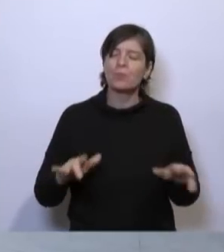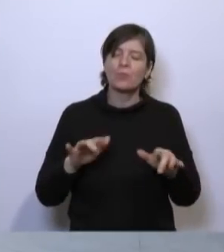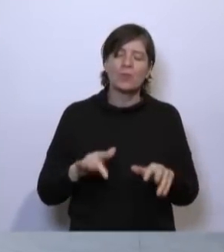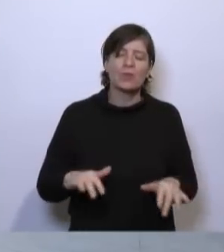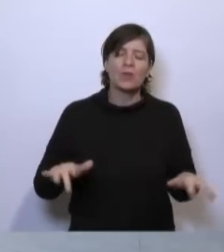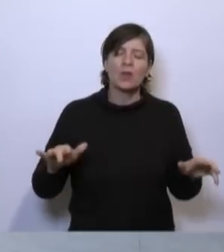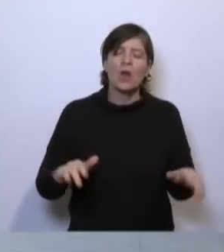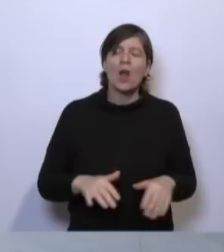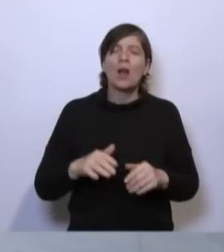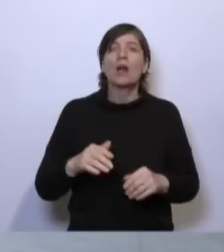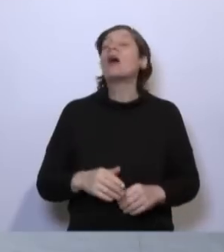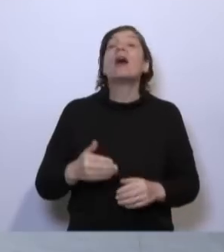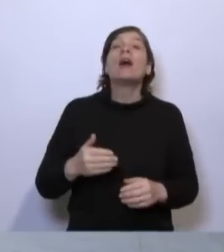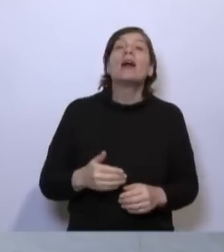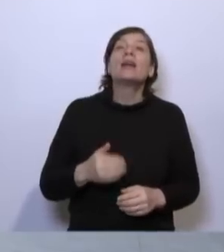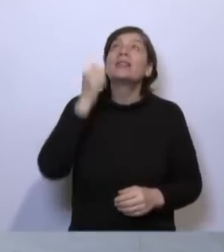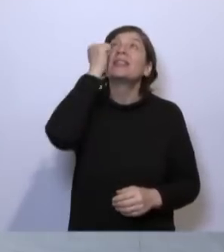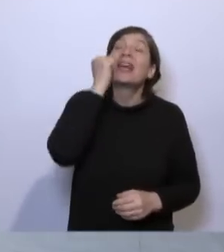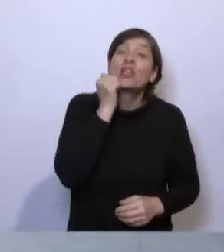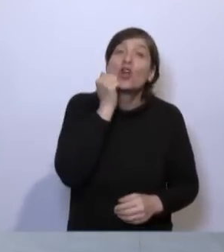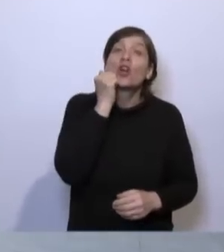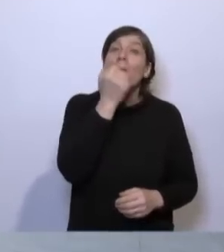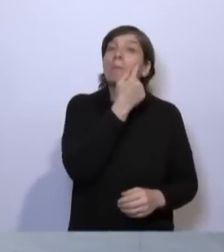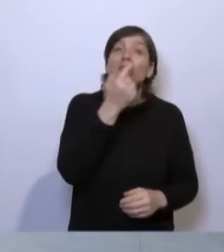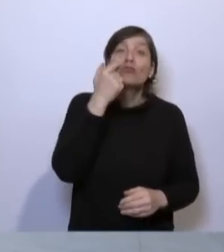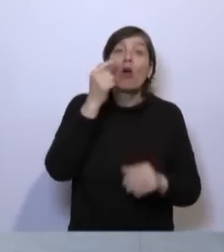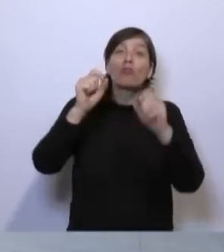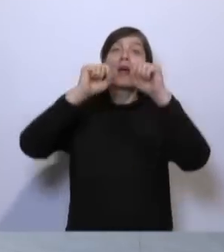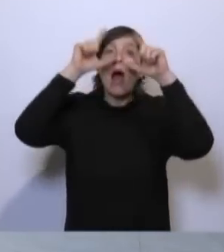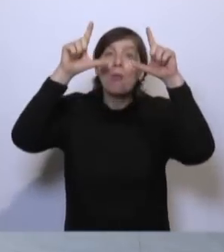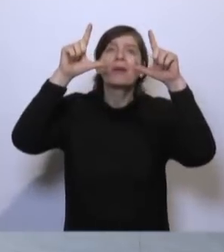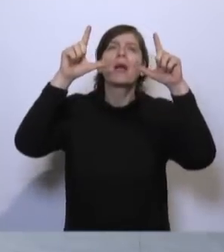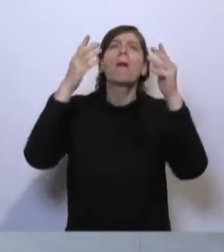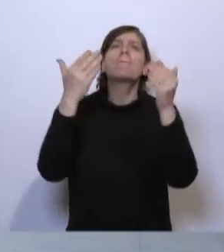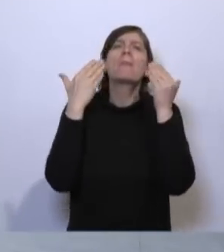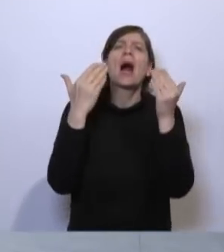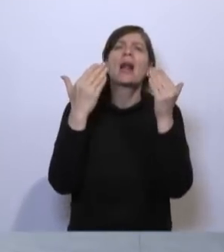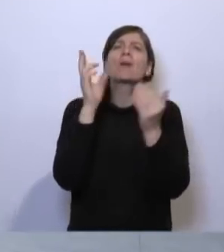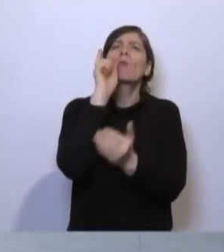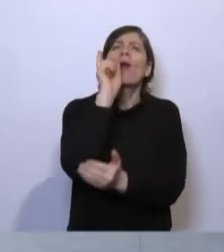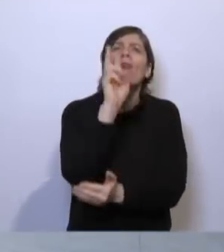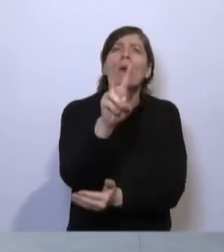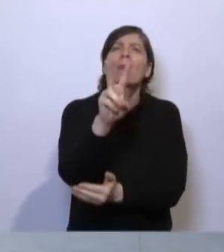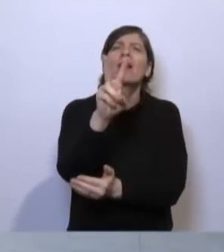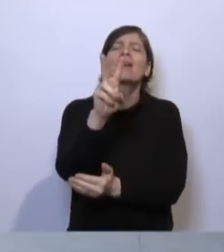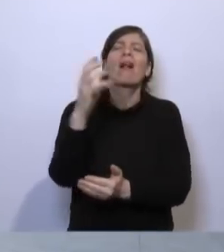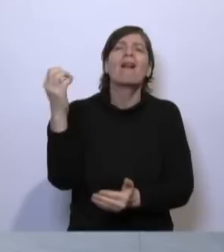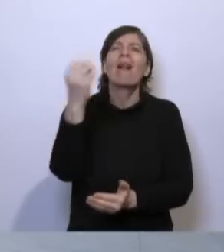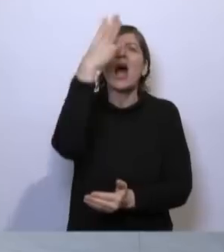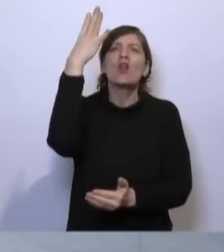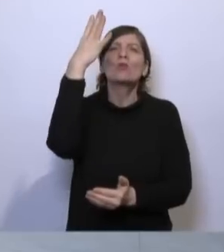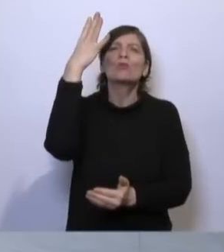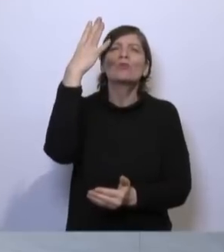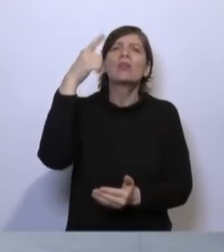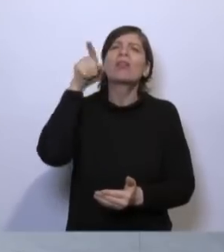Abre mis ojos, Señor, para que vea la luz de